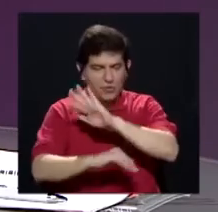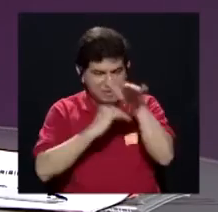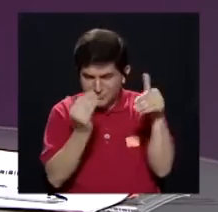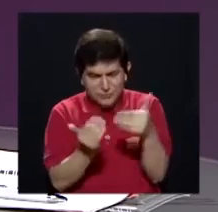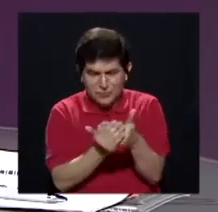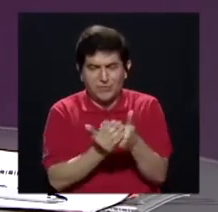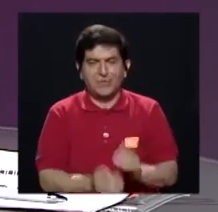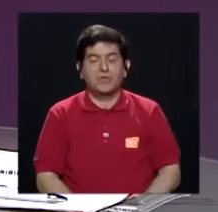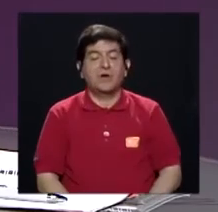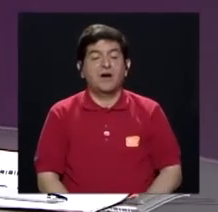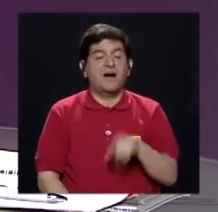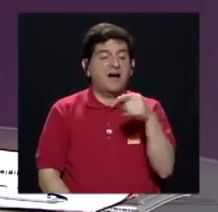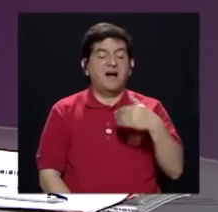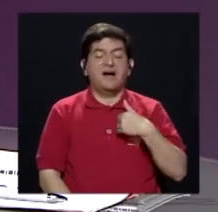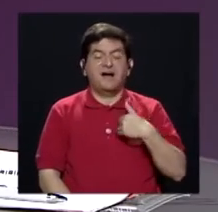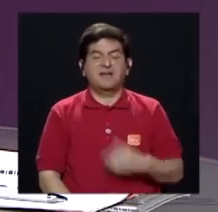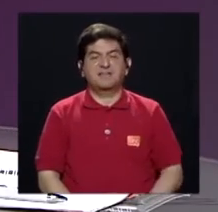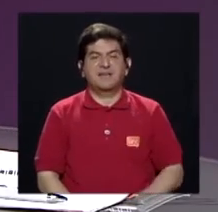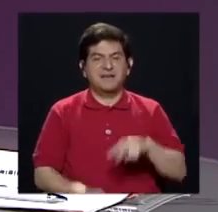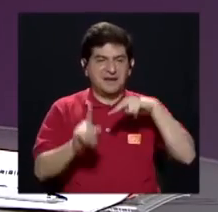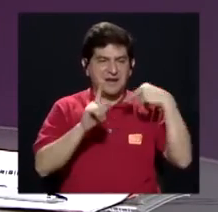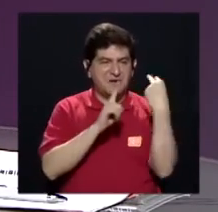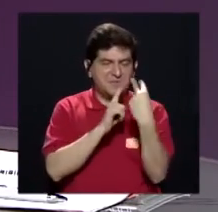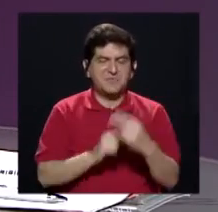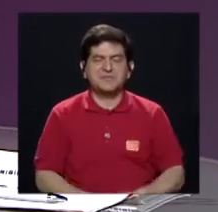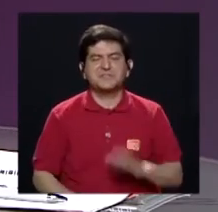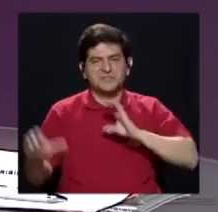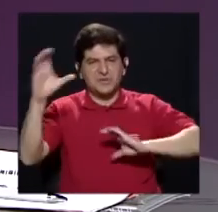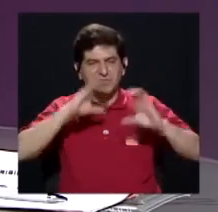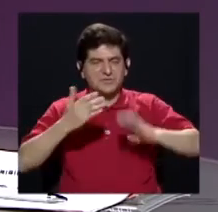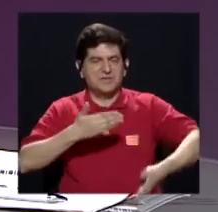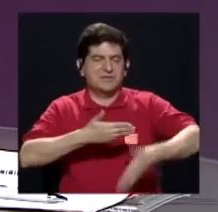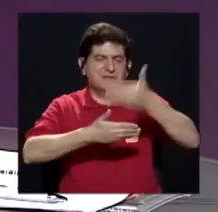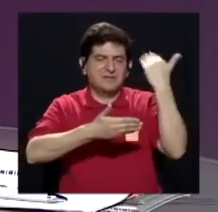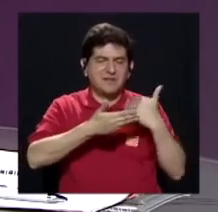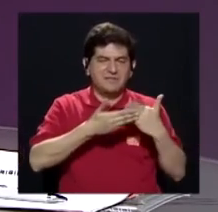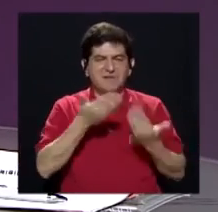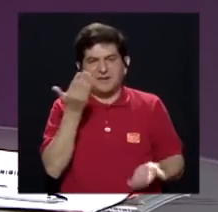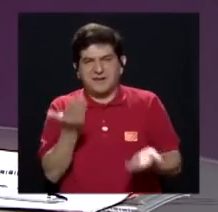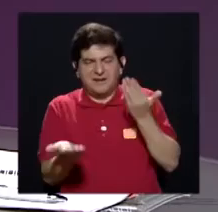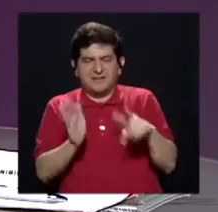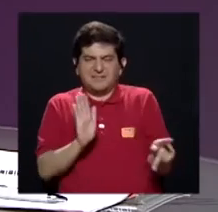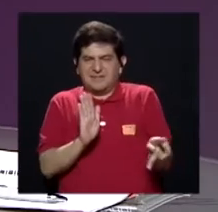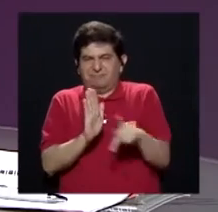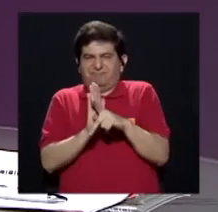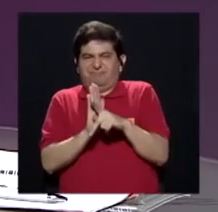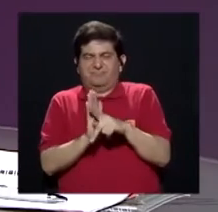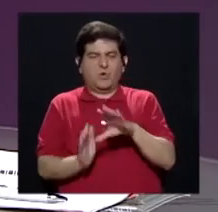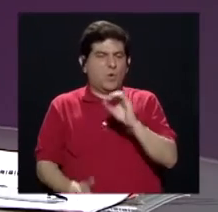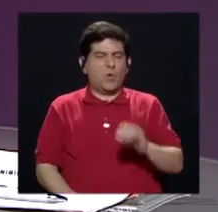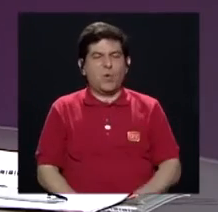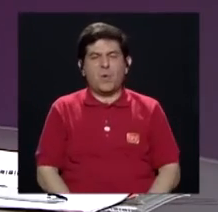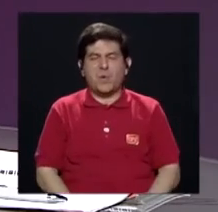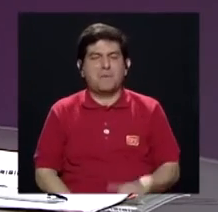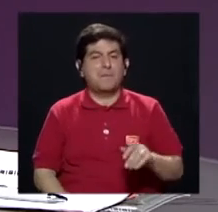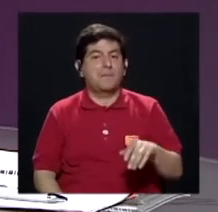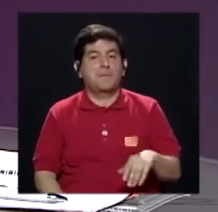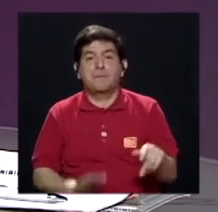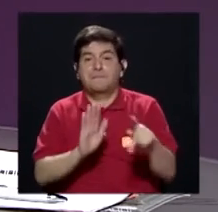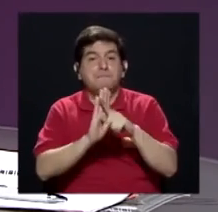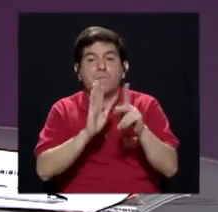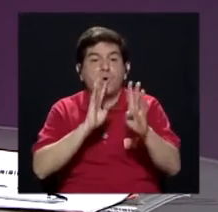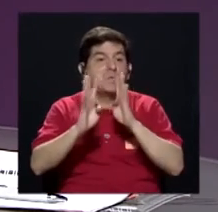muy presente los paradigmas científicos del viejo tiempo, había como una prohibición o un tabú para hablar de